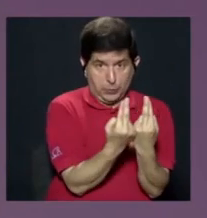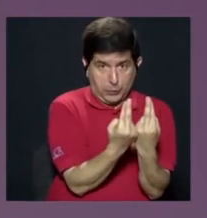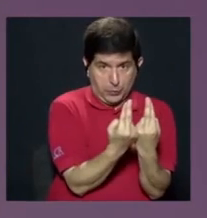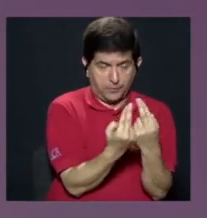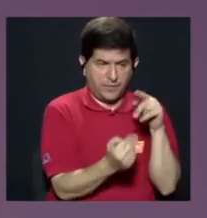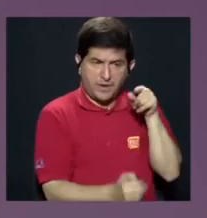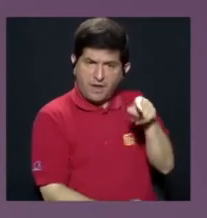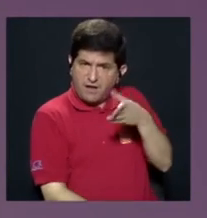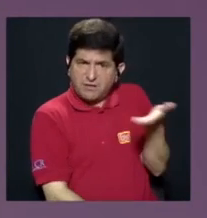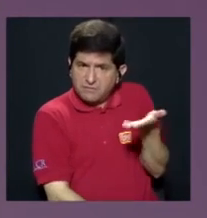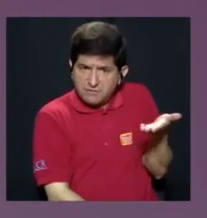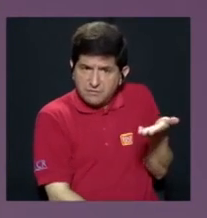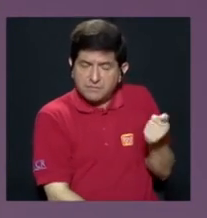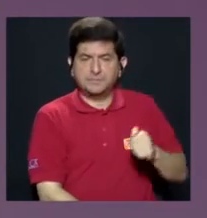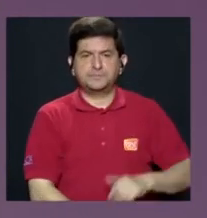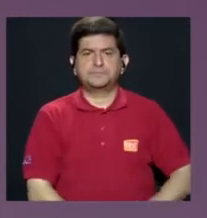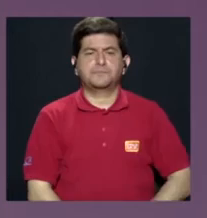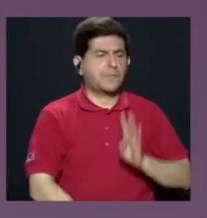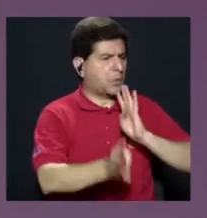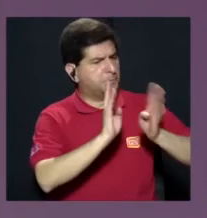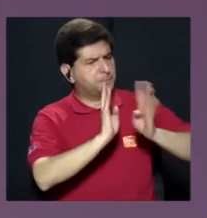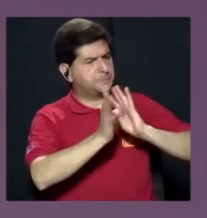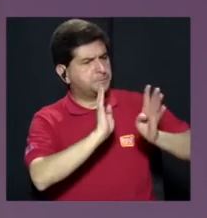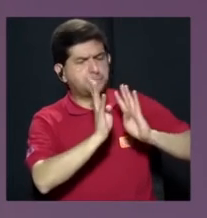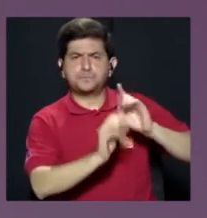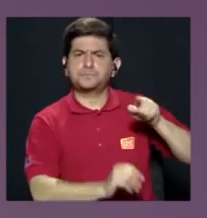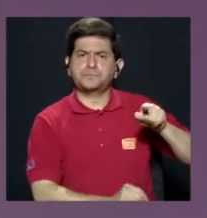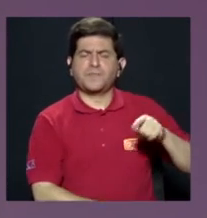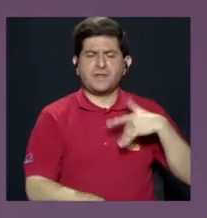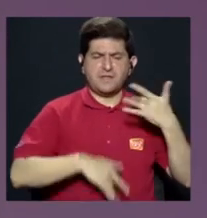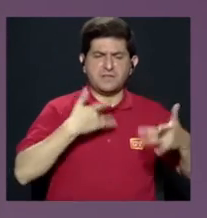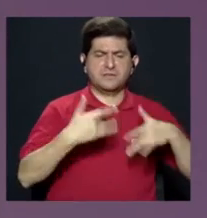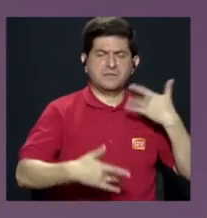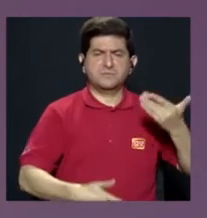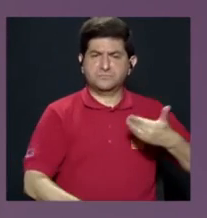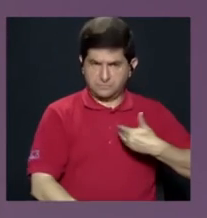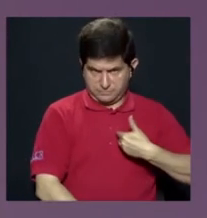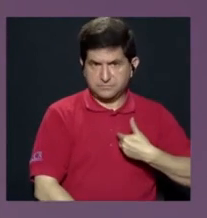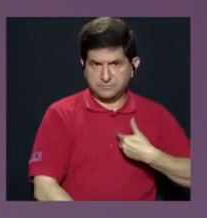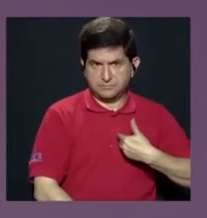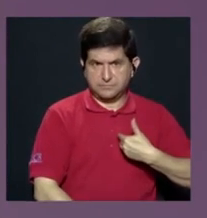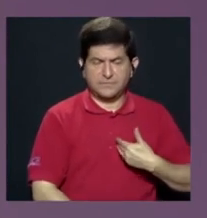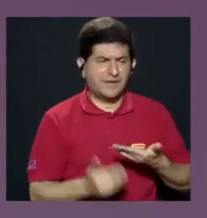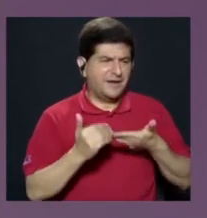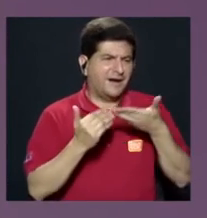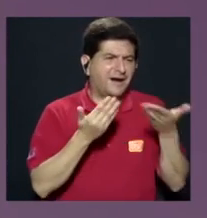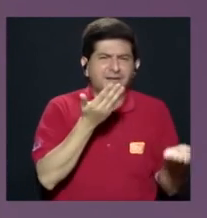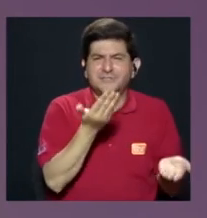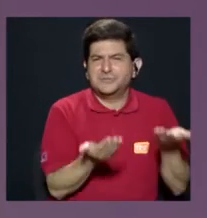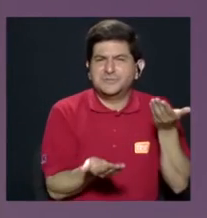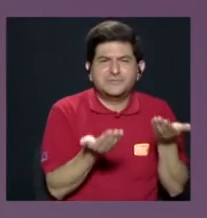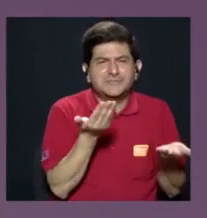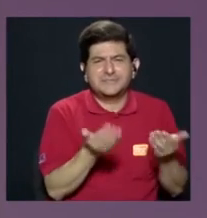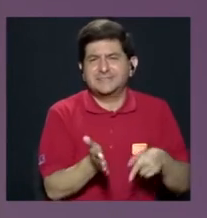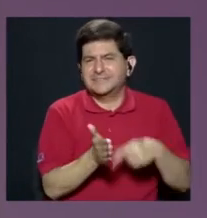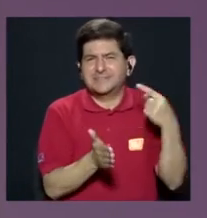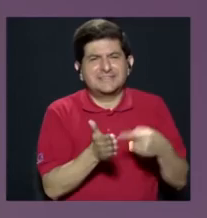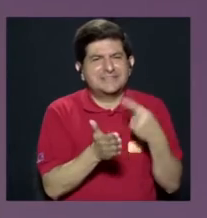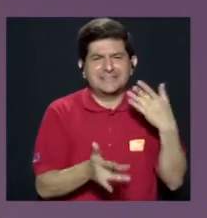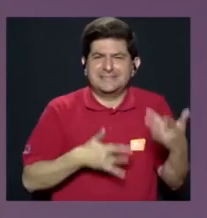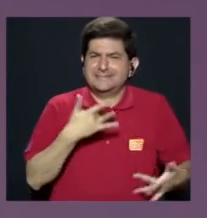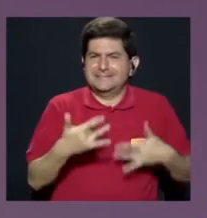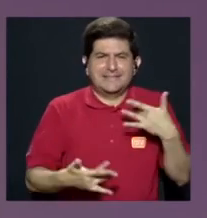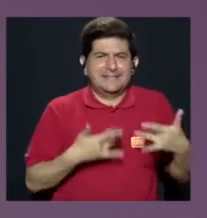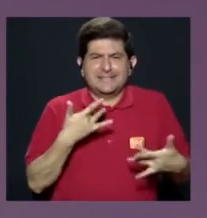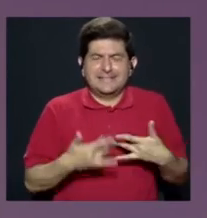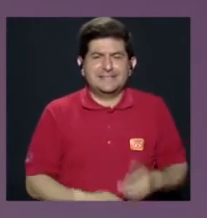estas reuniones pues hablamos un poquito de cómo nos sentimos. Hay muchas cosas de las que a veces nos sentimos como